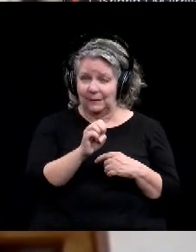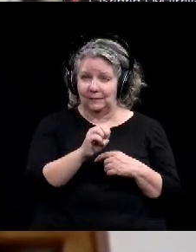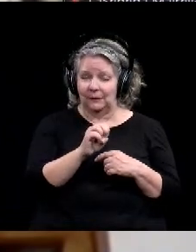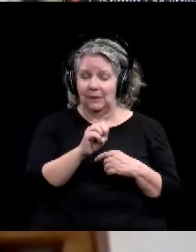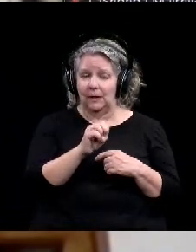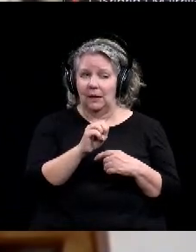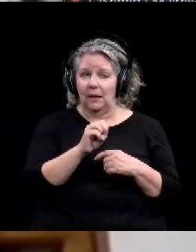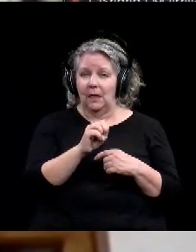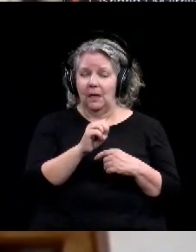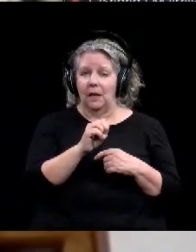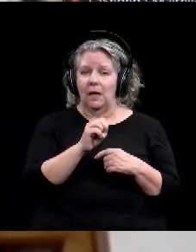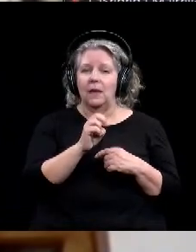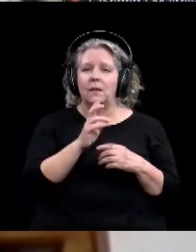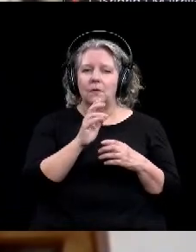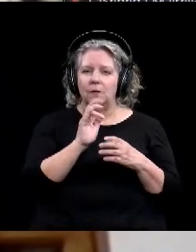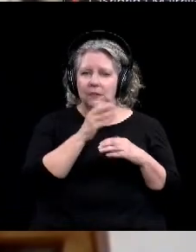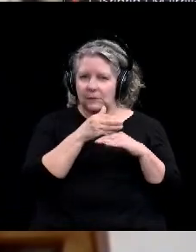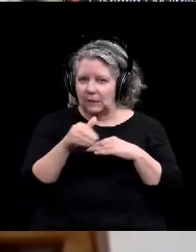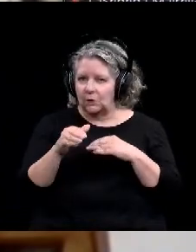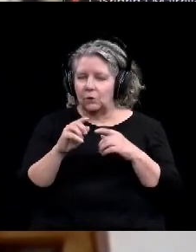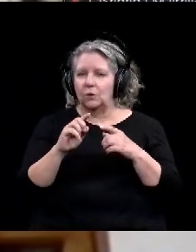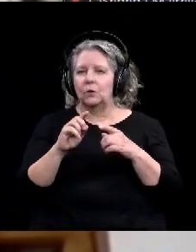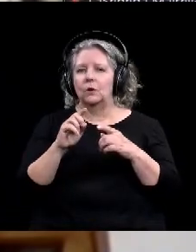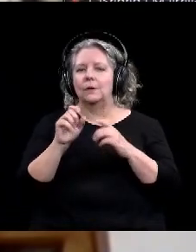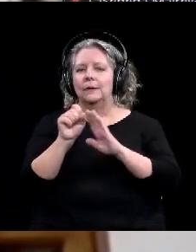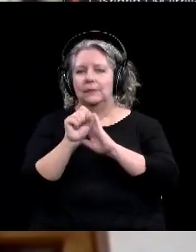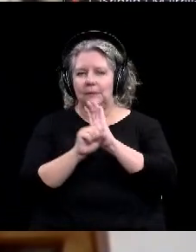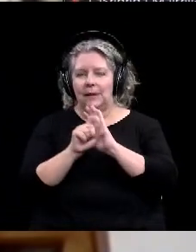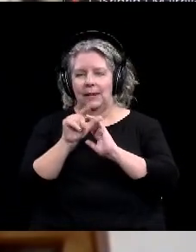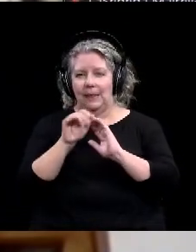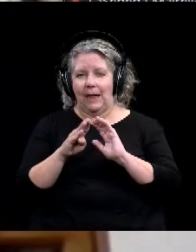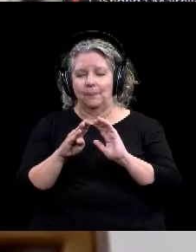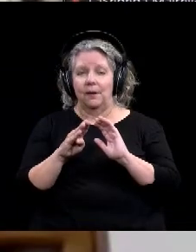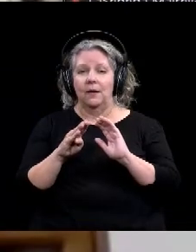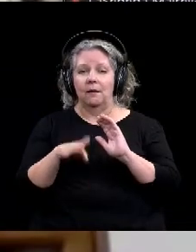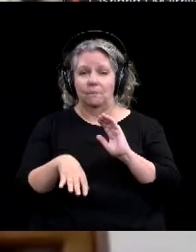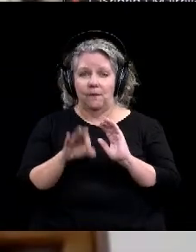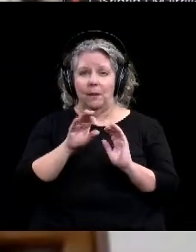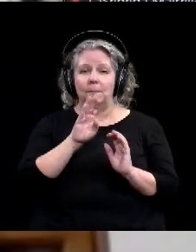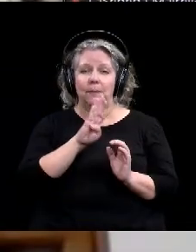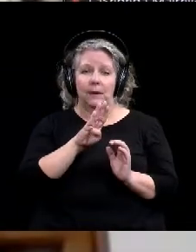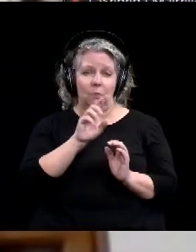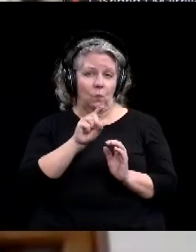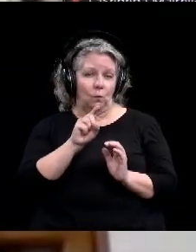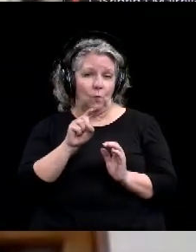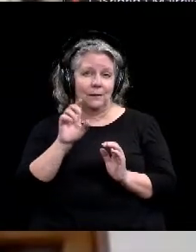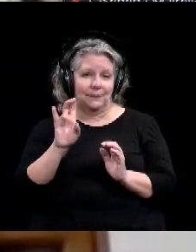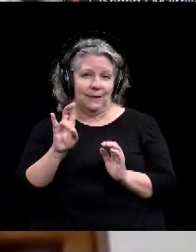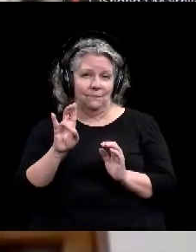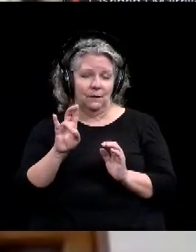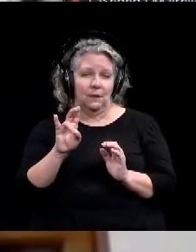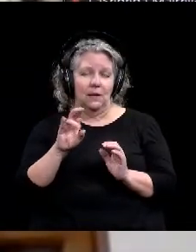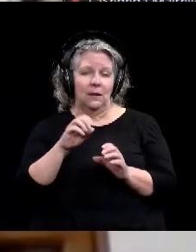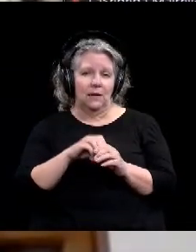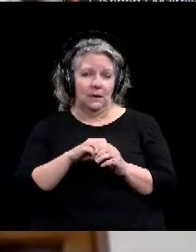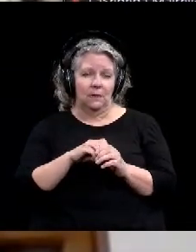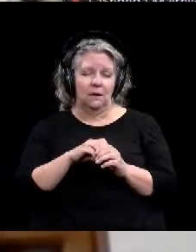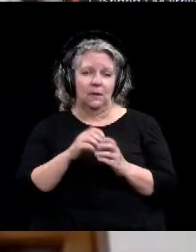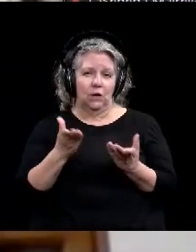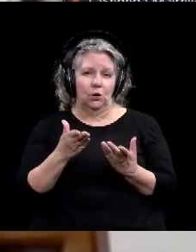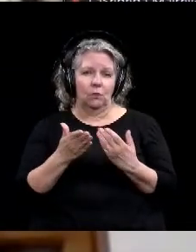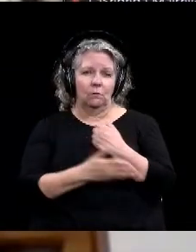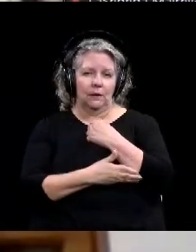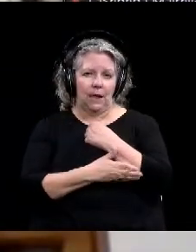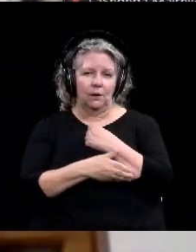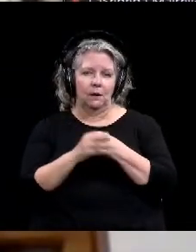estado de variante del v 11 aquí efe que están infectados aquí en el condado